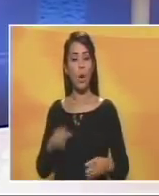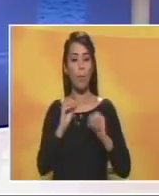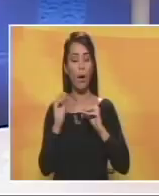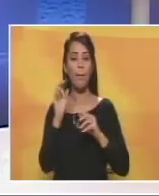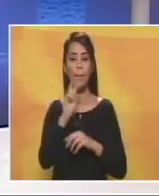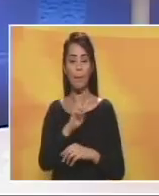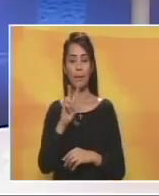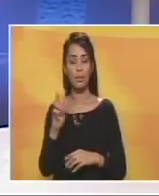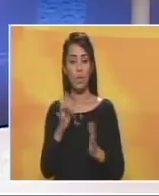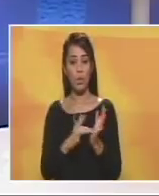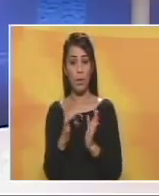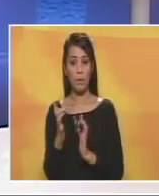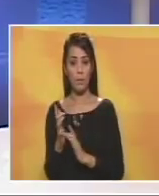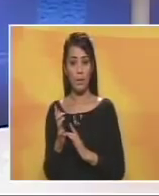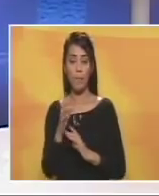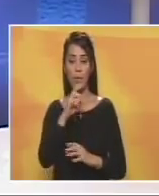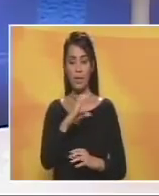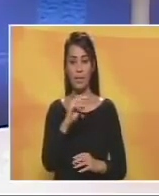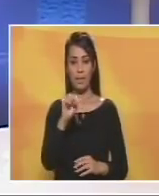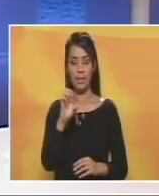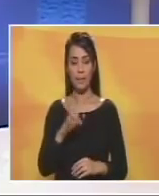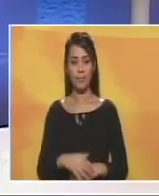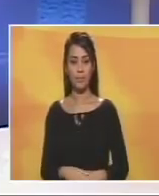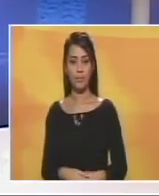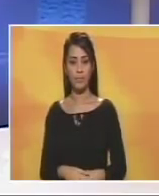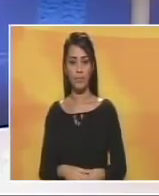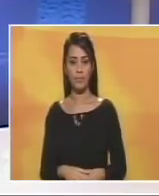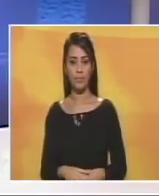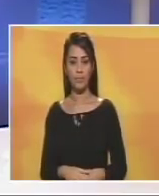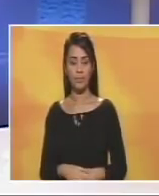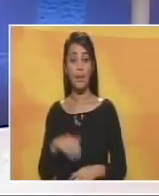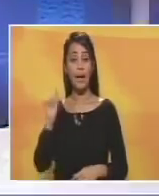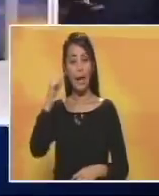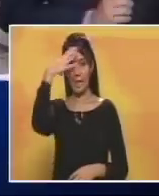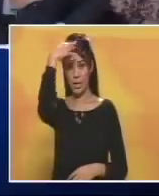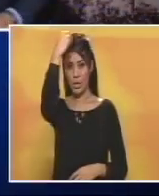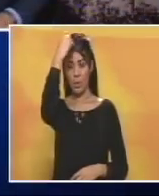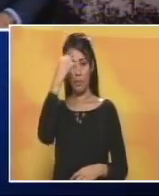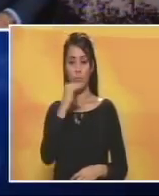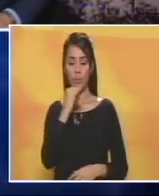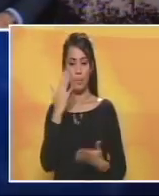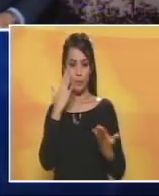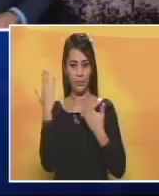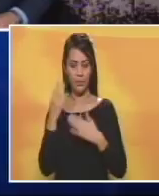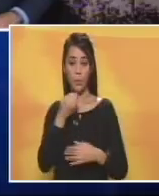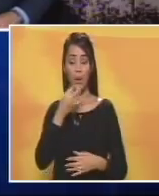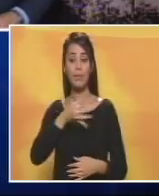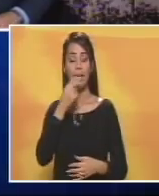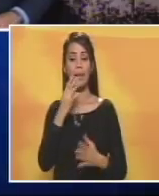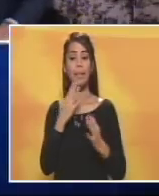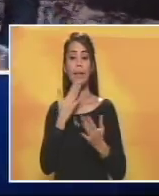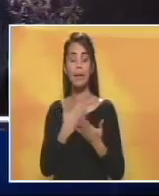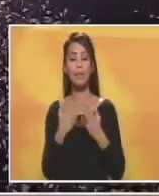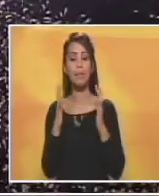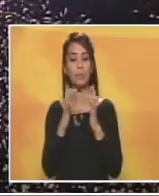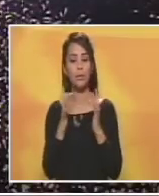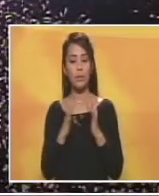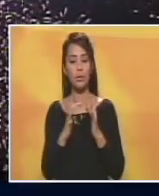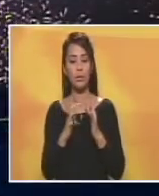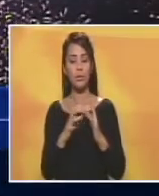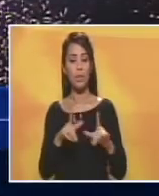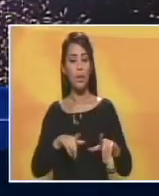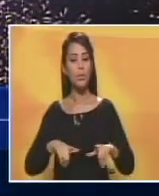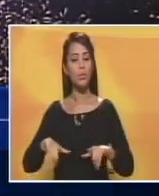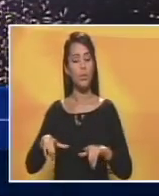para el 22 de abril por el CNE. Ángel López amplía el reporte. Buenas tardes. Sí, buenas tardes. Gracias por el contacto informativo. Desde el Salón